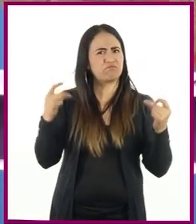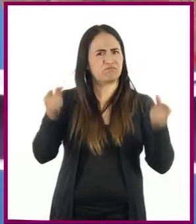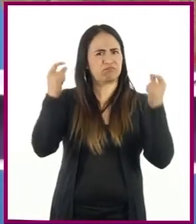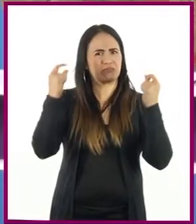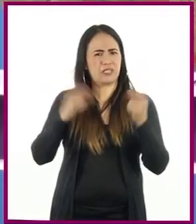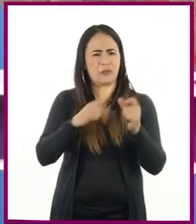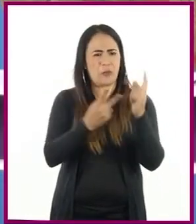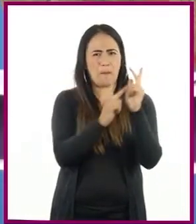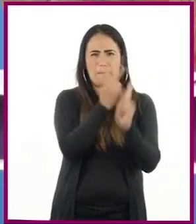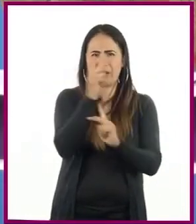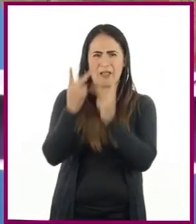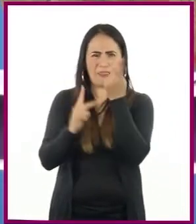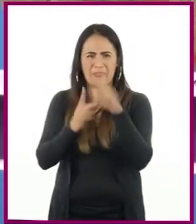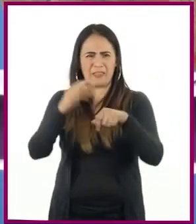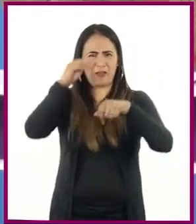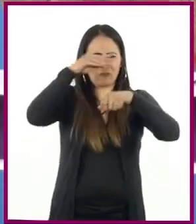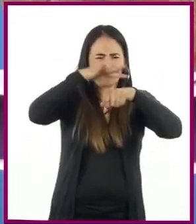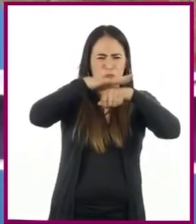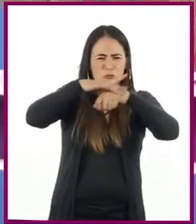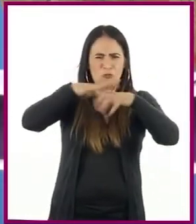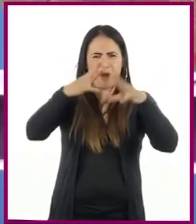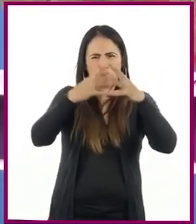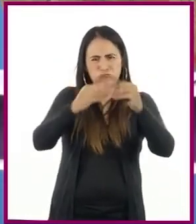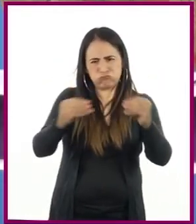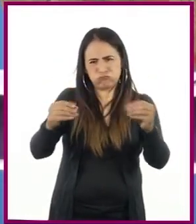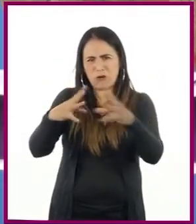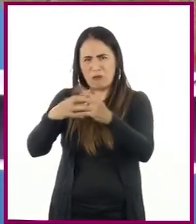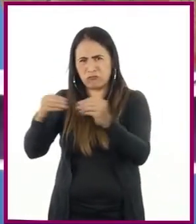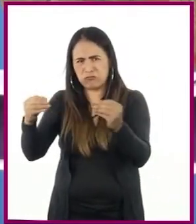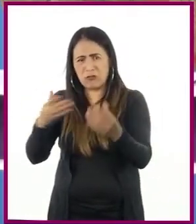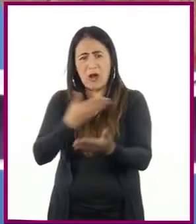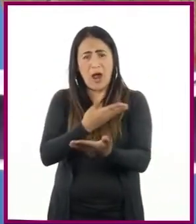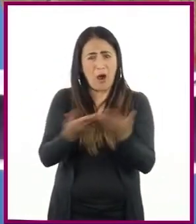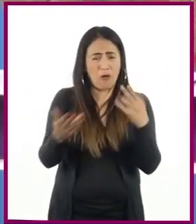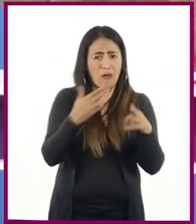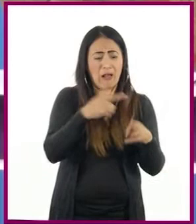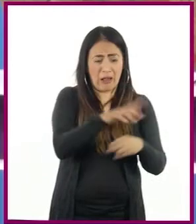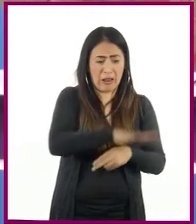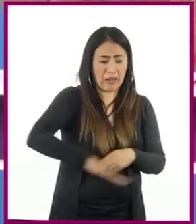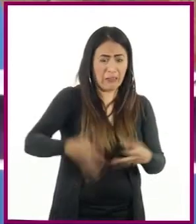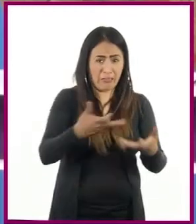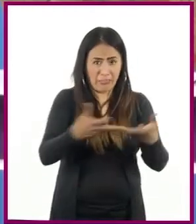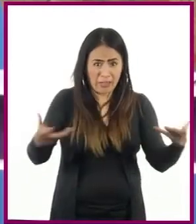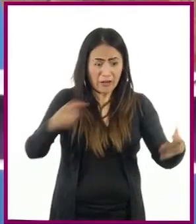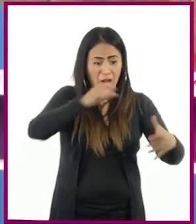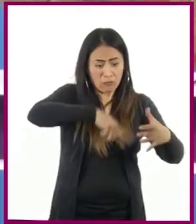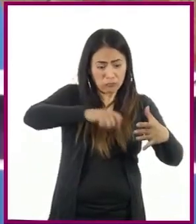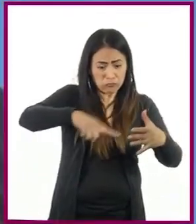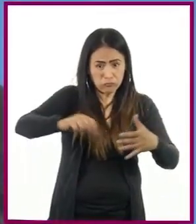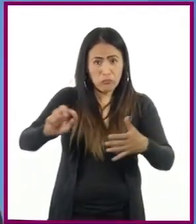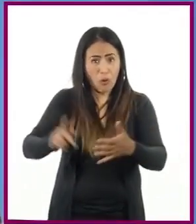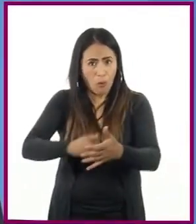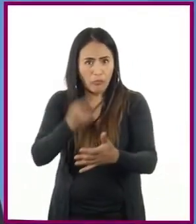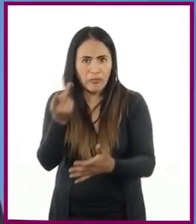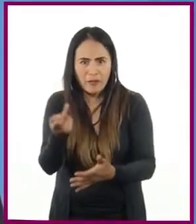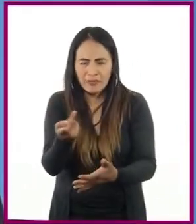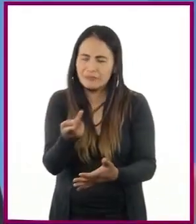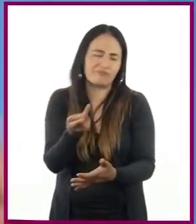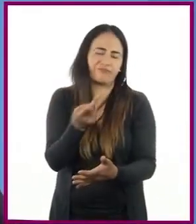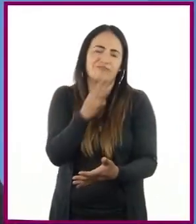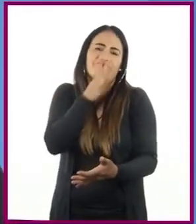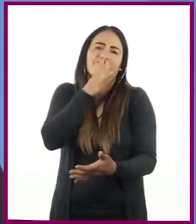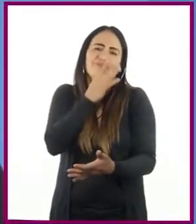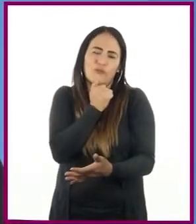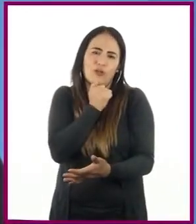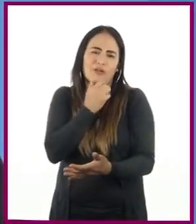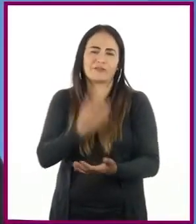toda la vegetación que tocaba y que incluso hoy día dejó infértiles miles de hectáreas de cultivo. Para complementar